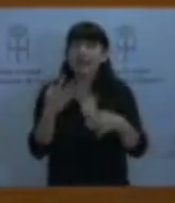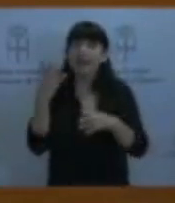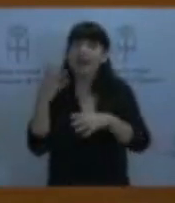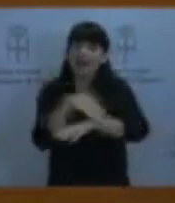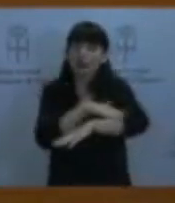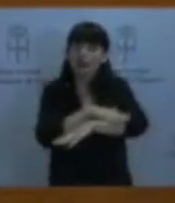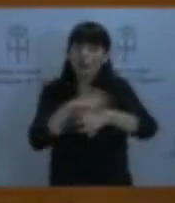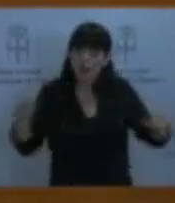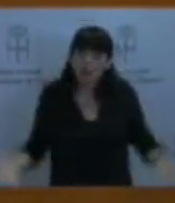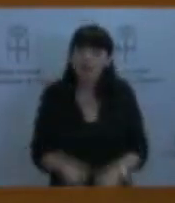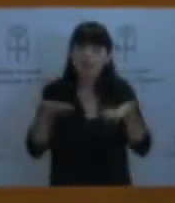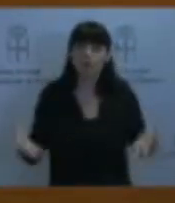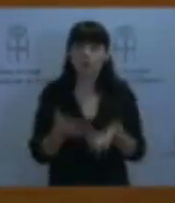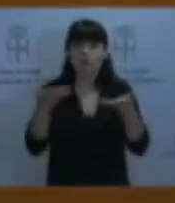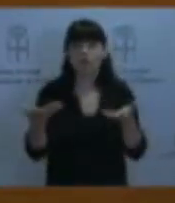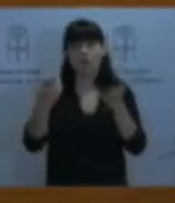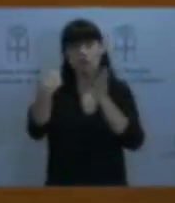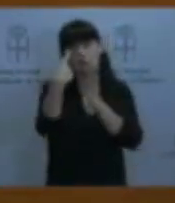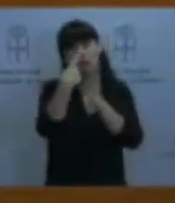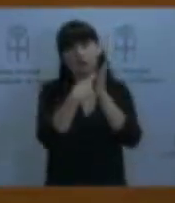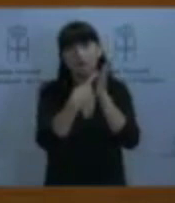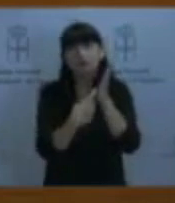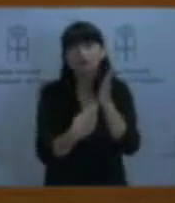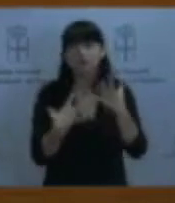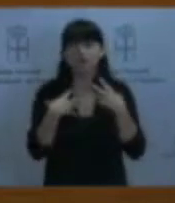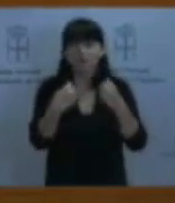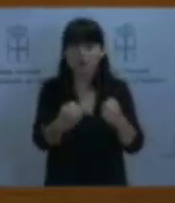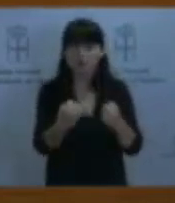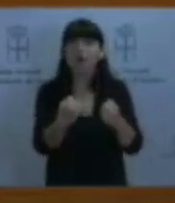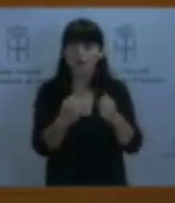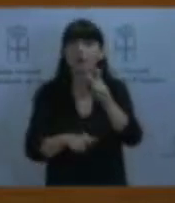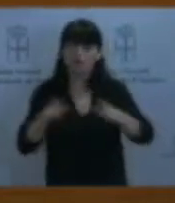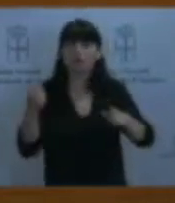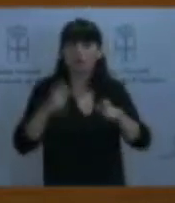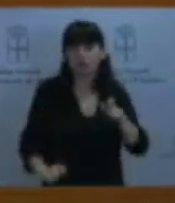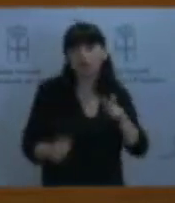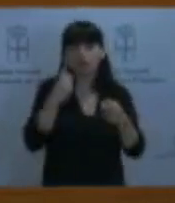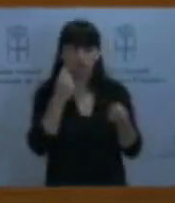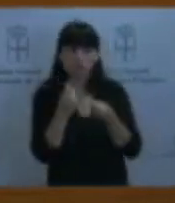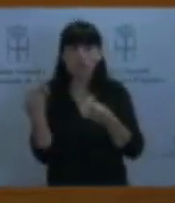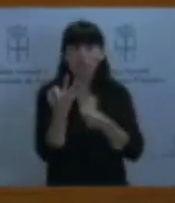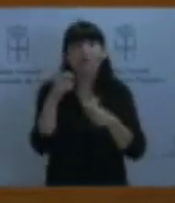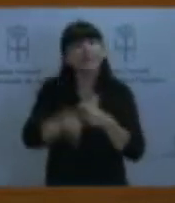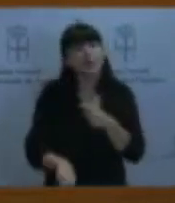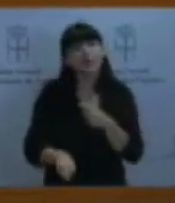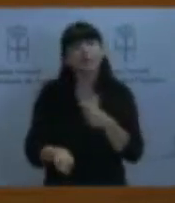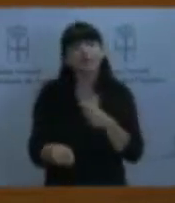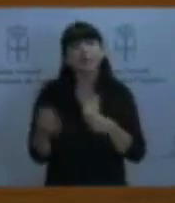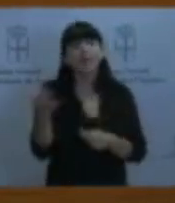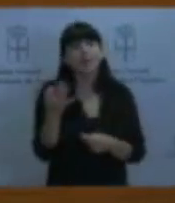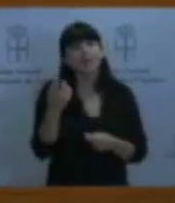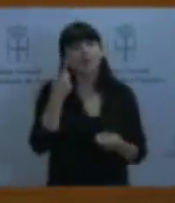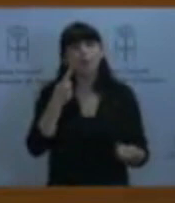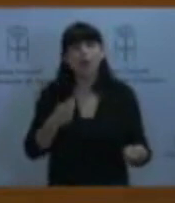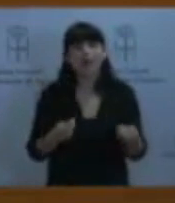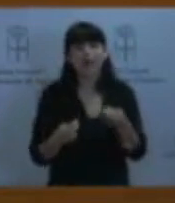modelo de alimentación saludable bajo la supervisión de los profesionales, es necesario una regulación estrecha